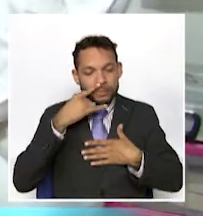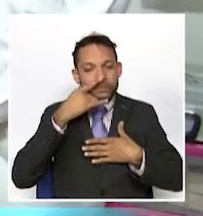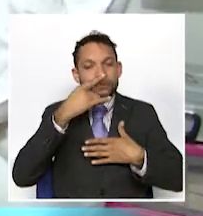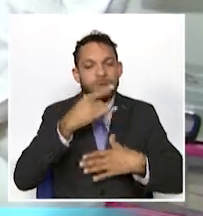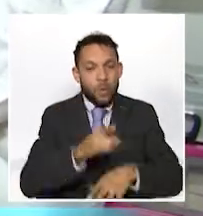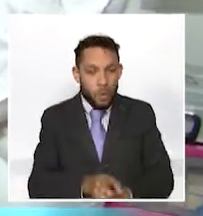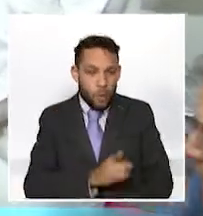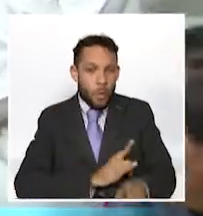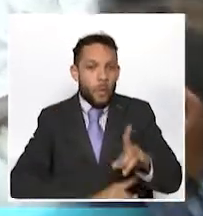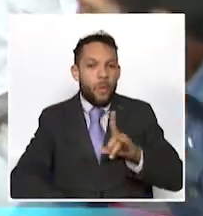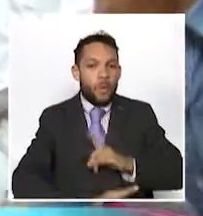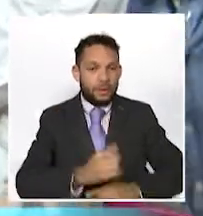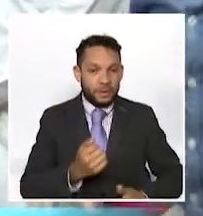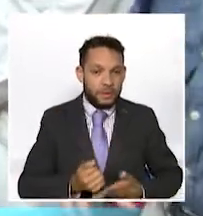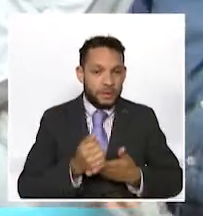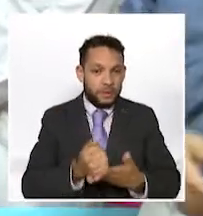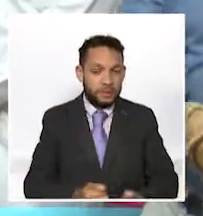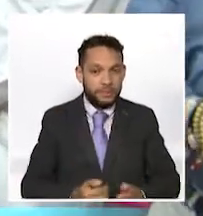circulación.